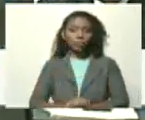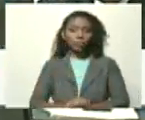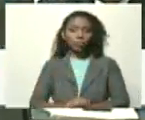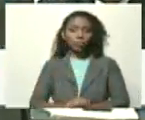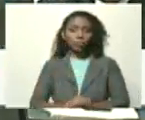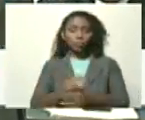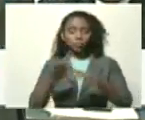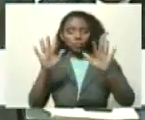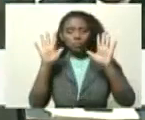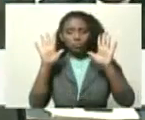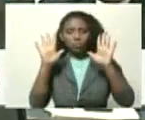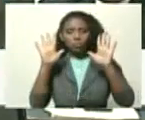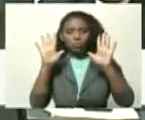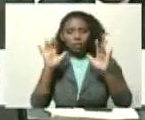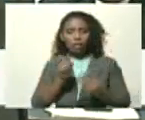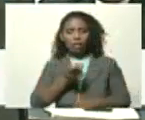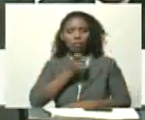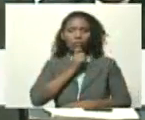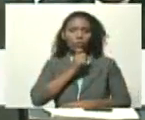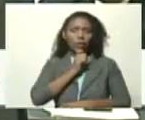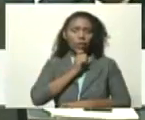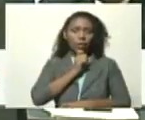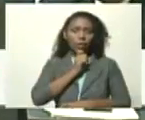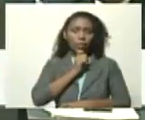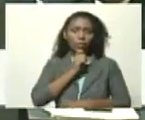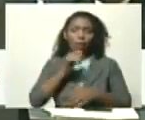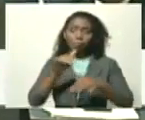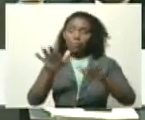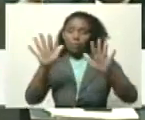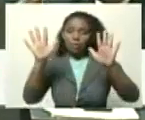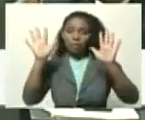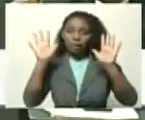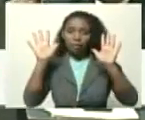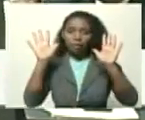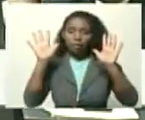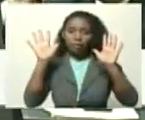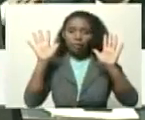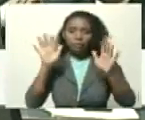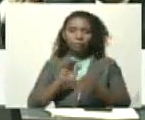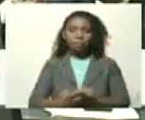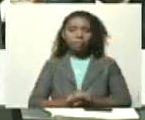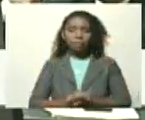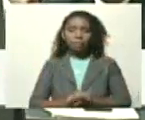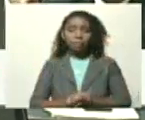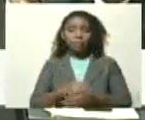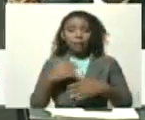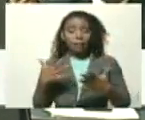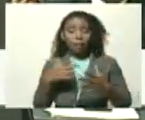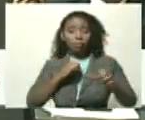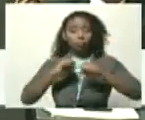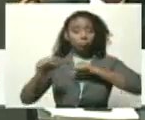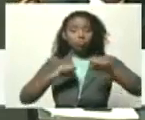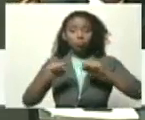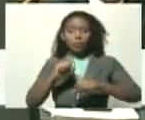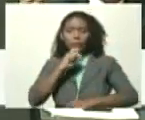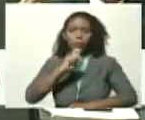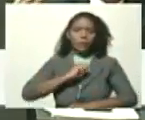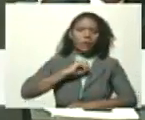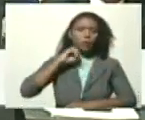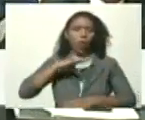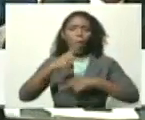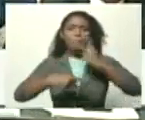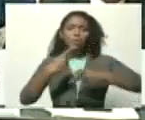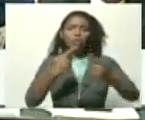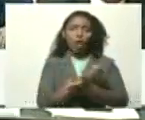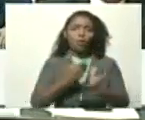a pesar de las vicisitudes, a pesar de la acción de los enemigos históricos de los procesos de